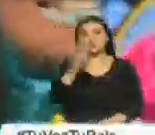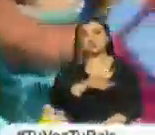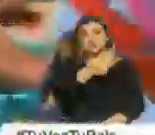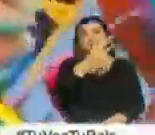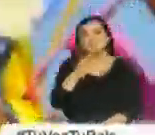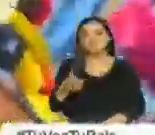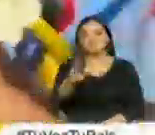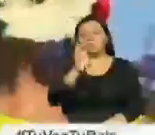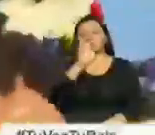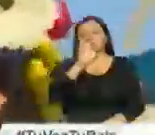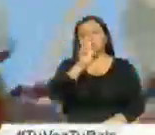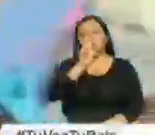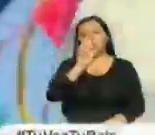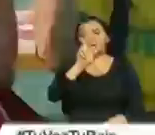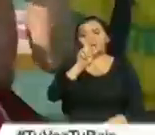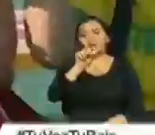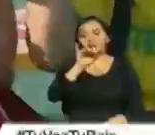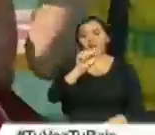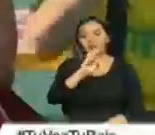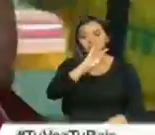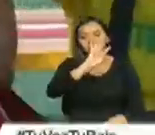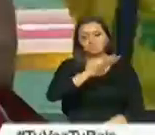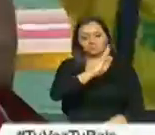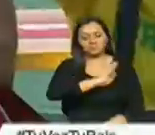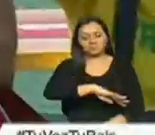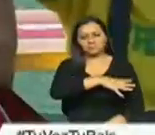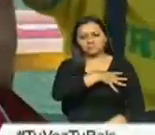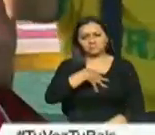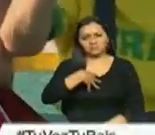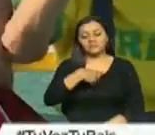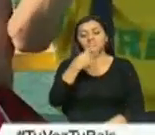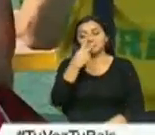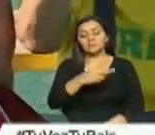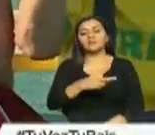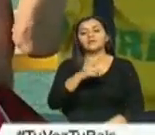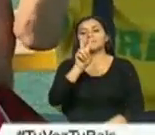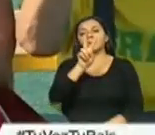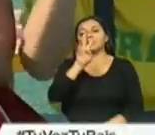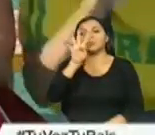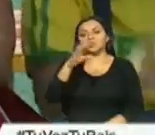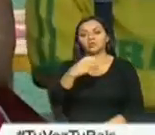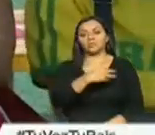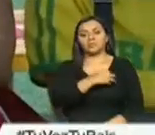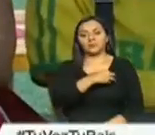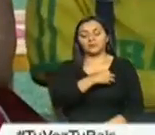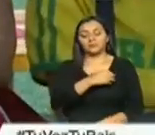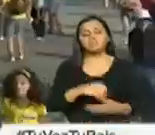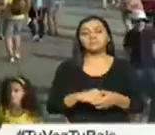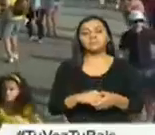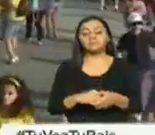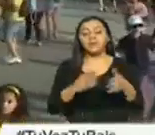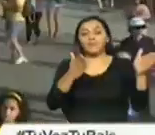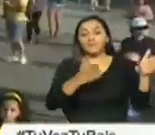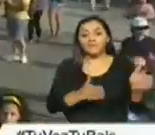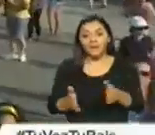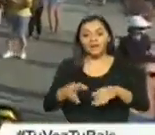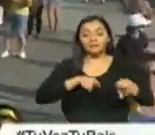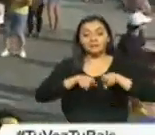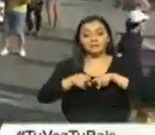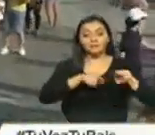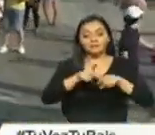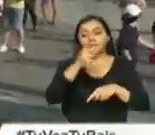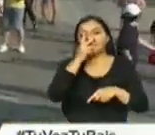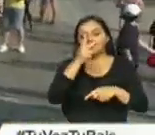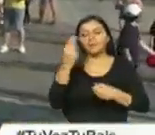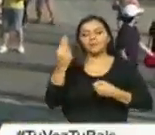Ucrania. Por Sudamérica, la delegación anfitriona ocupa el quinto lugar con 24 medallas. En el programa del certamen se contempla